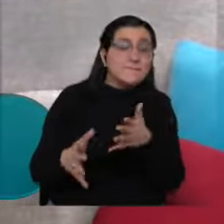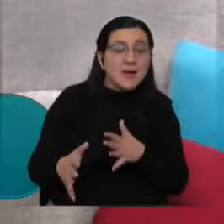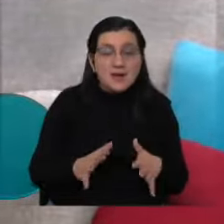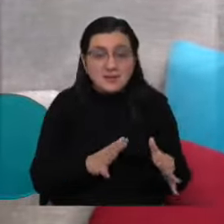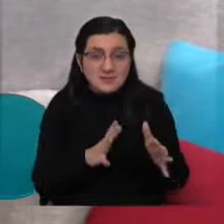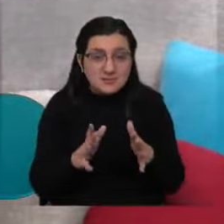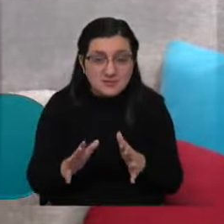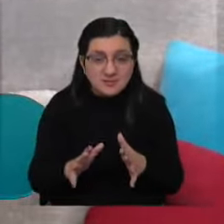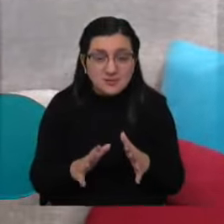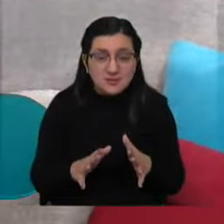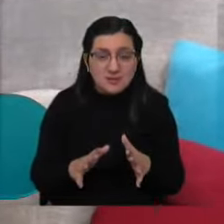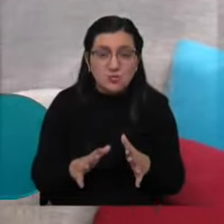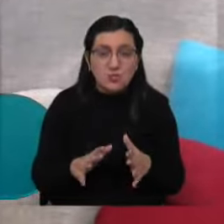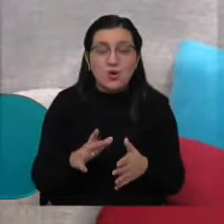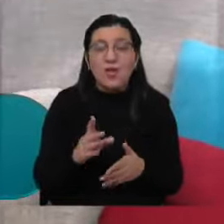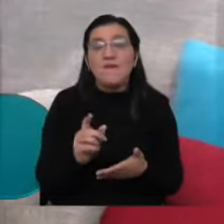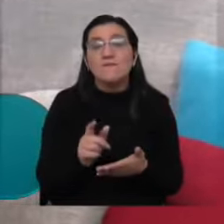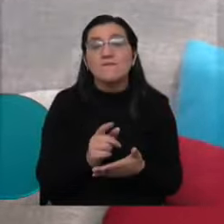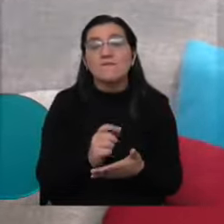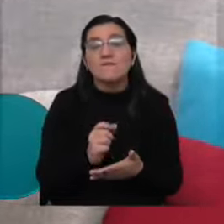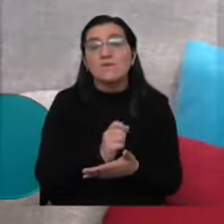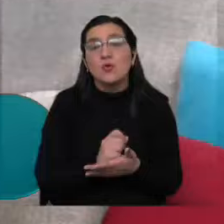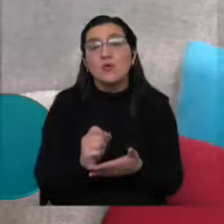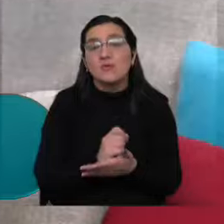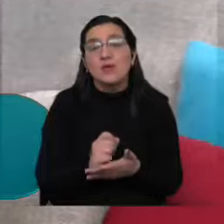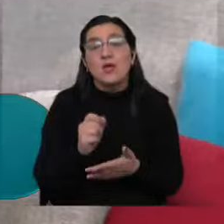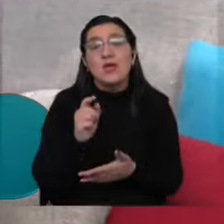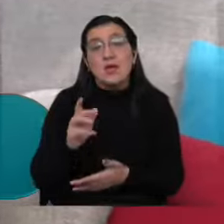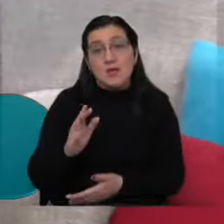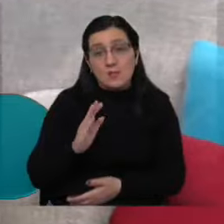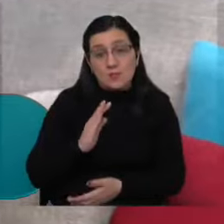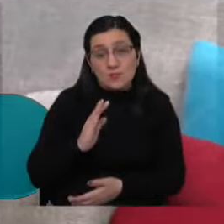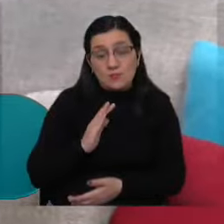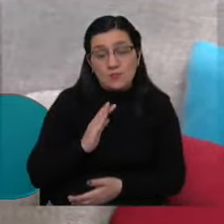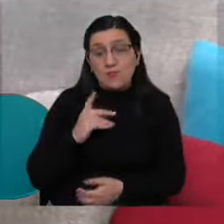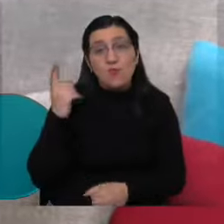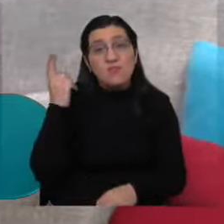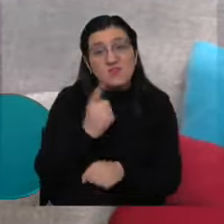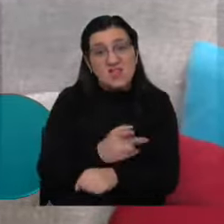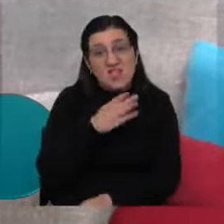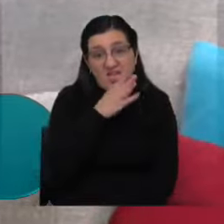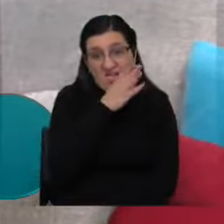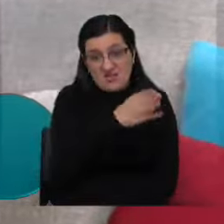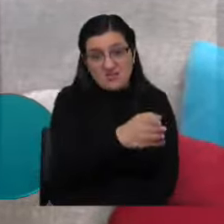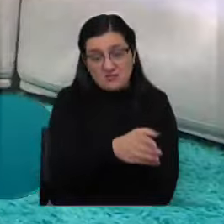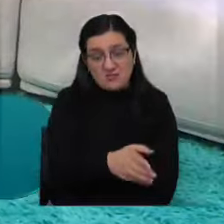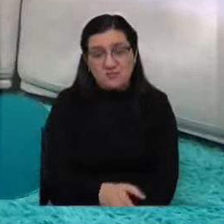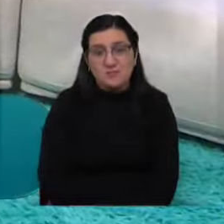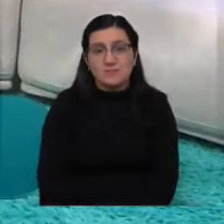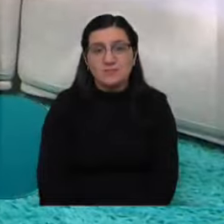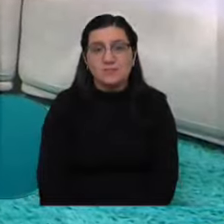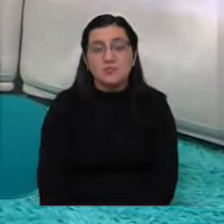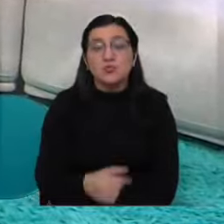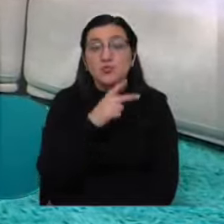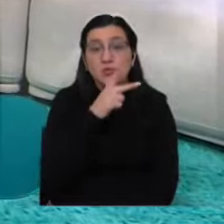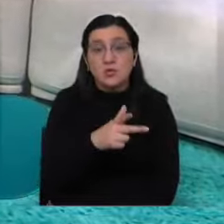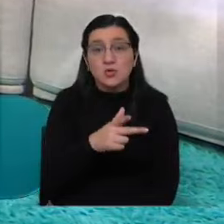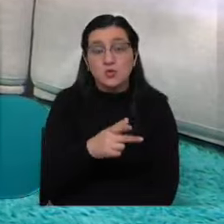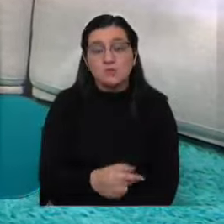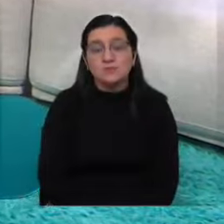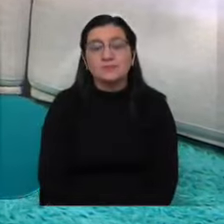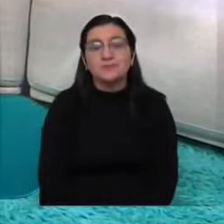biografía de Fisher que arroja un poco de luz sobre esto ella fue obligada ahí parece por su propio hijo que le dijo Bueno Tenés que ir no Entonces eso le aleja un